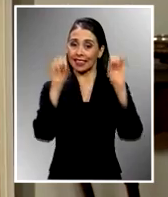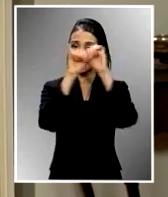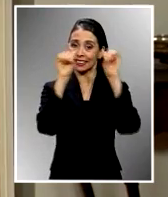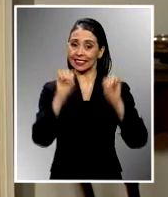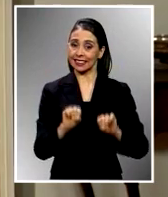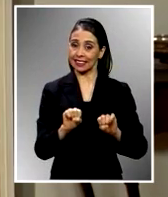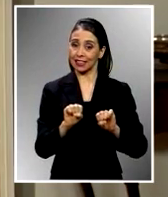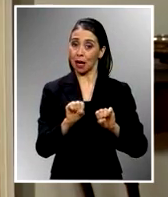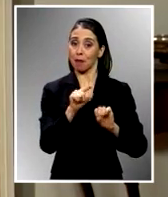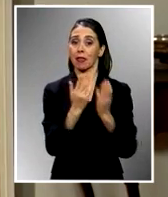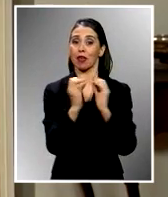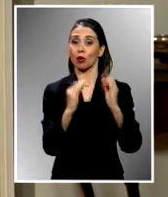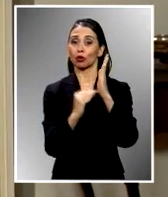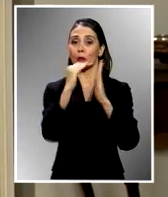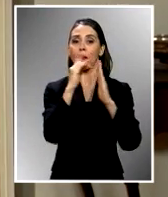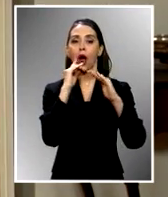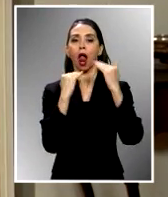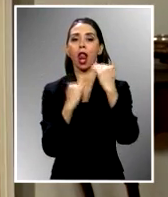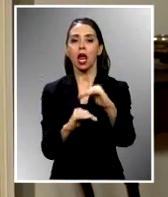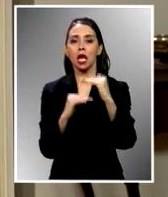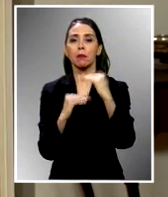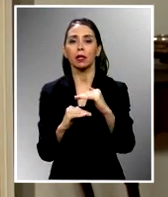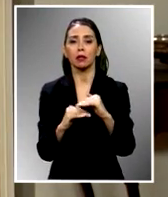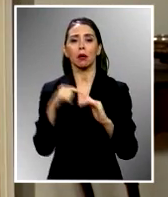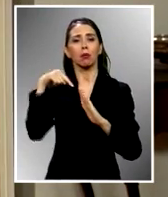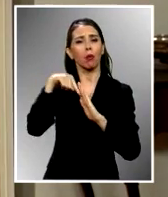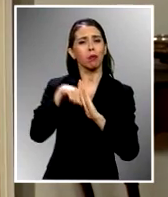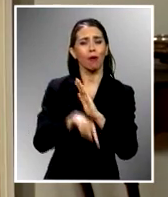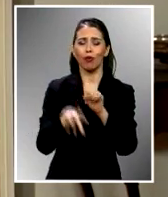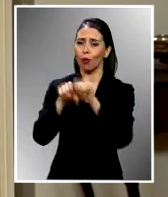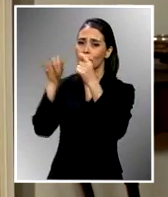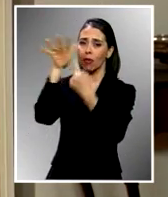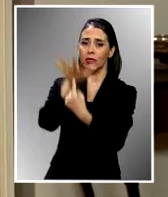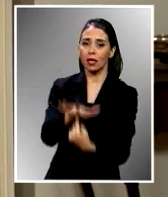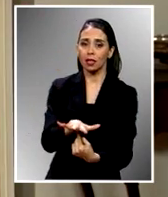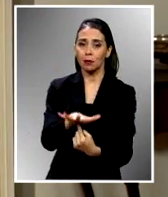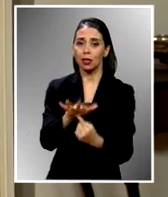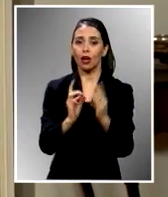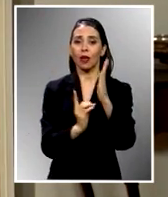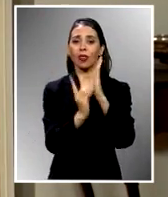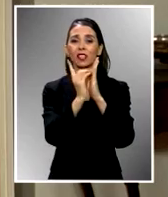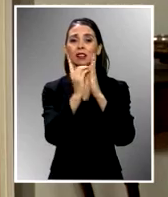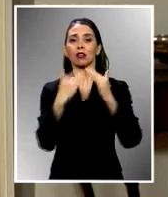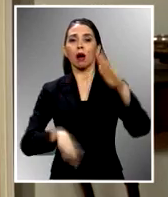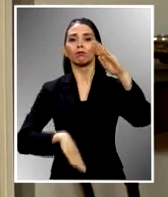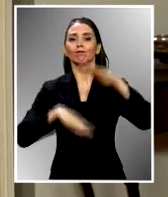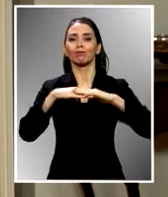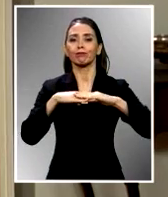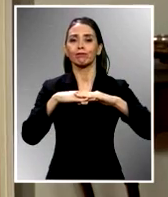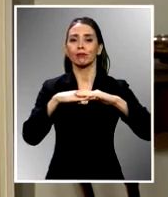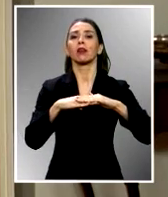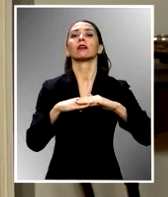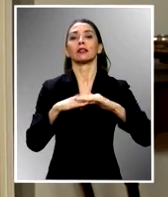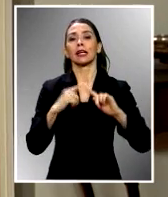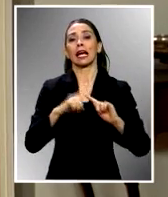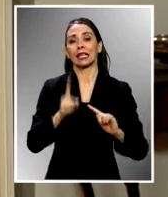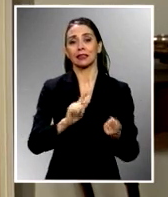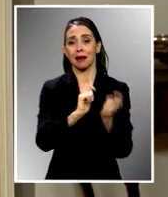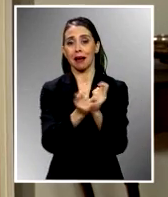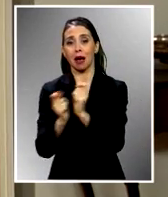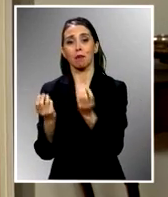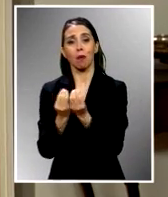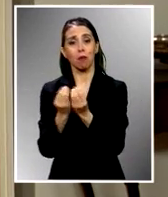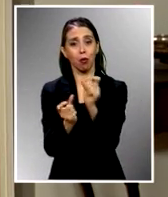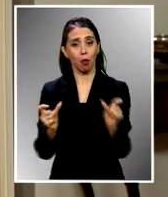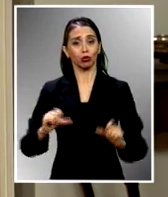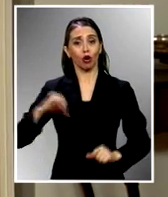tiene limitaciones genera profundas discriminaciones su desarrollo ha topado techo y exige cambios porque son muchos los